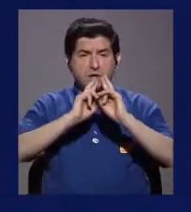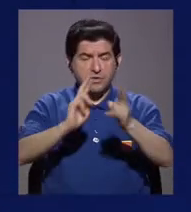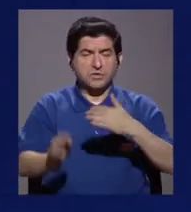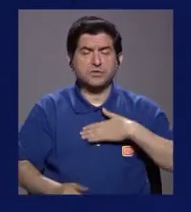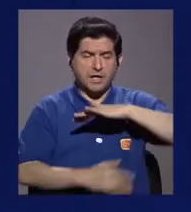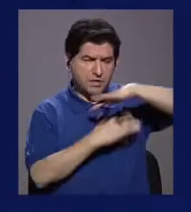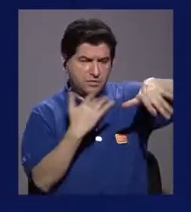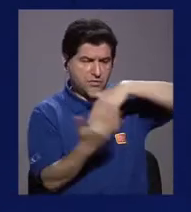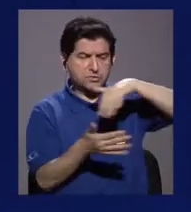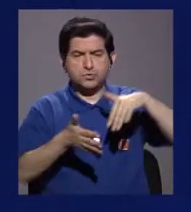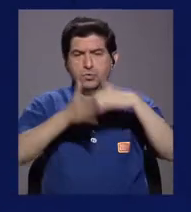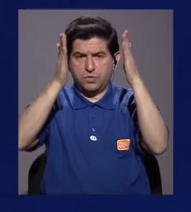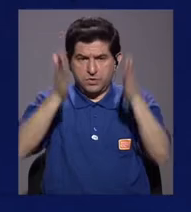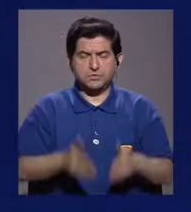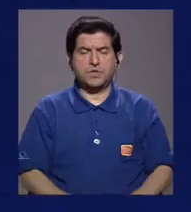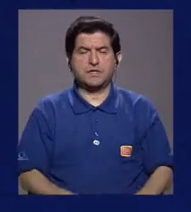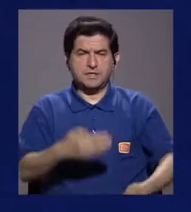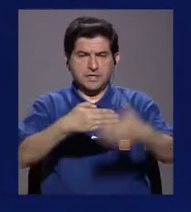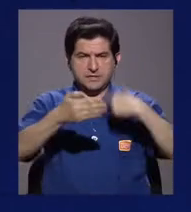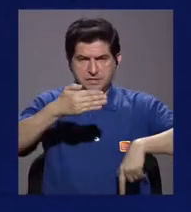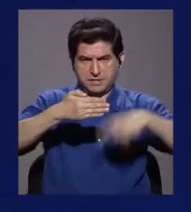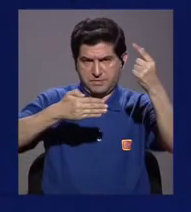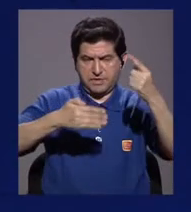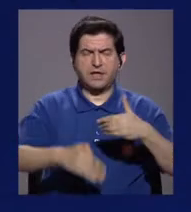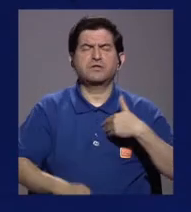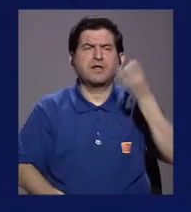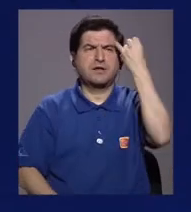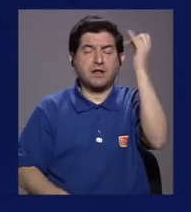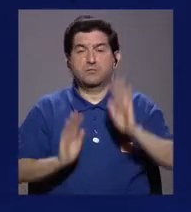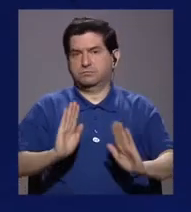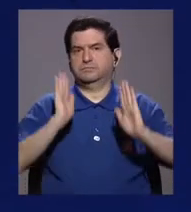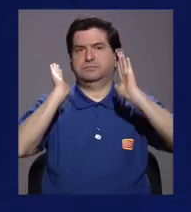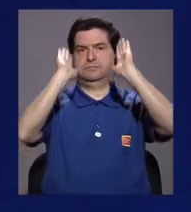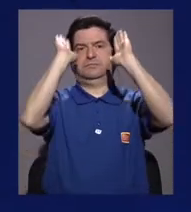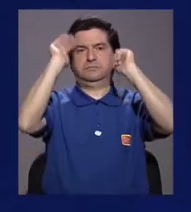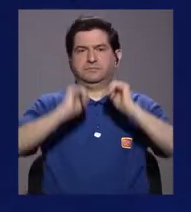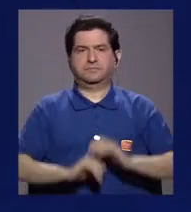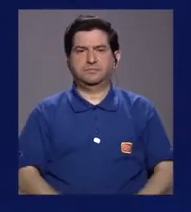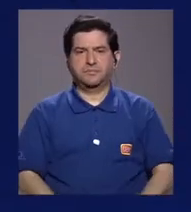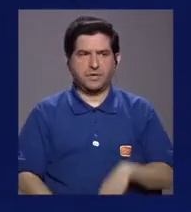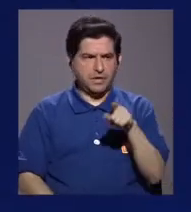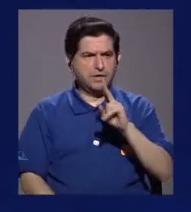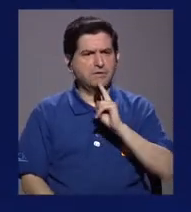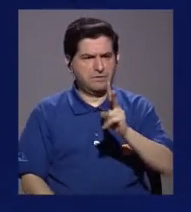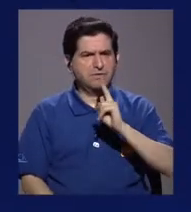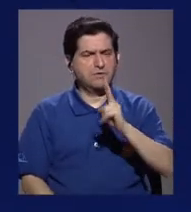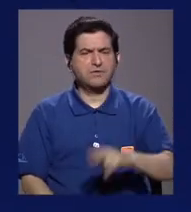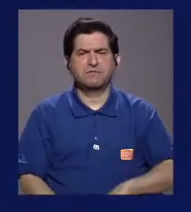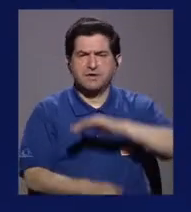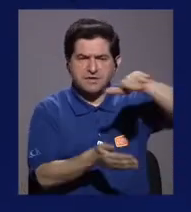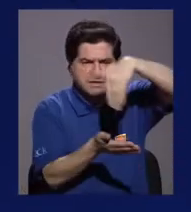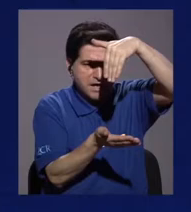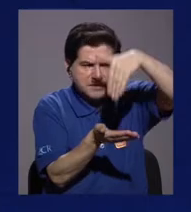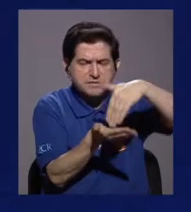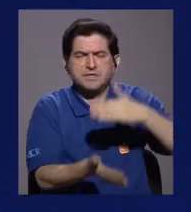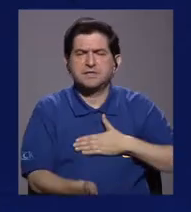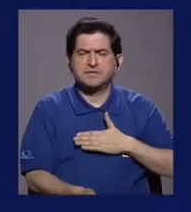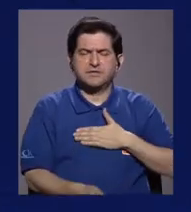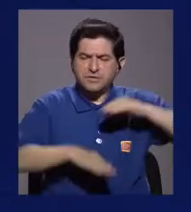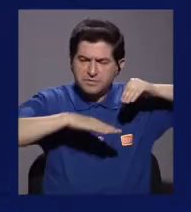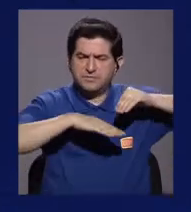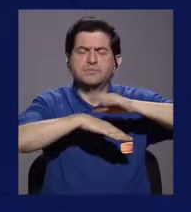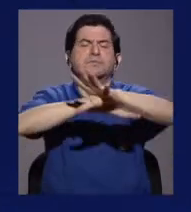sido derivadas de mis interacciones con estudiantes sobre todo de pregrado que tienen ideas increíbles y que han sido realmente el